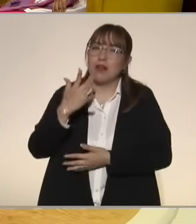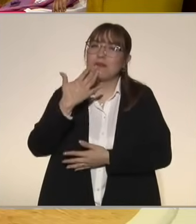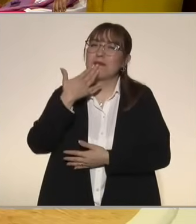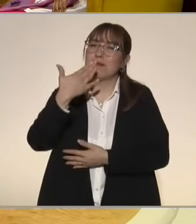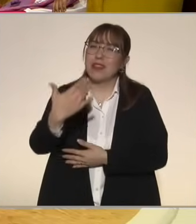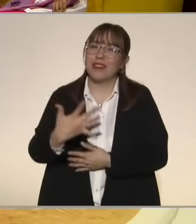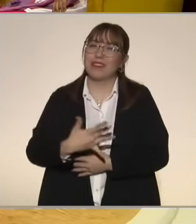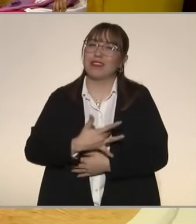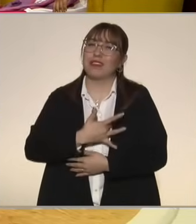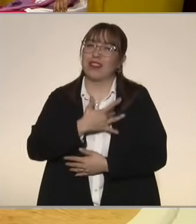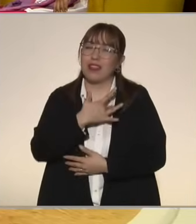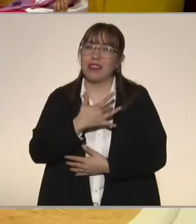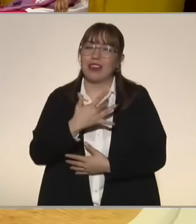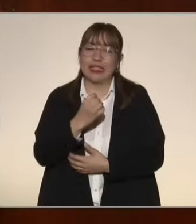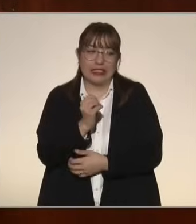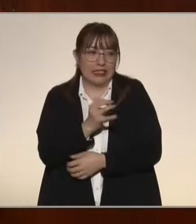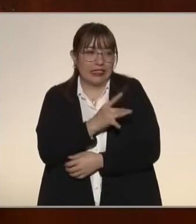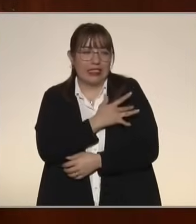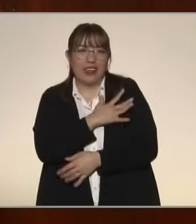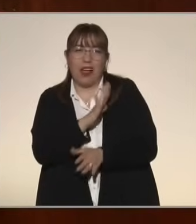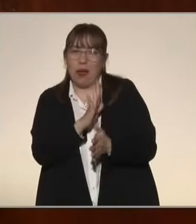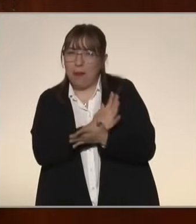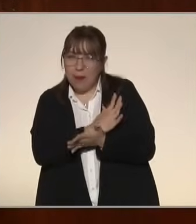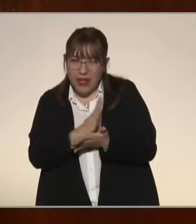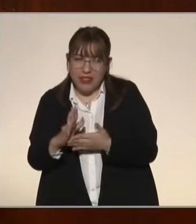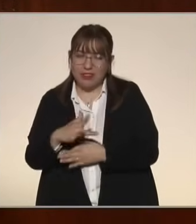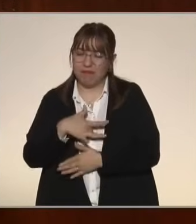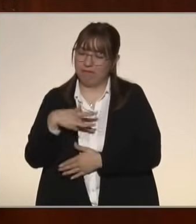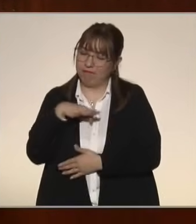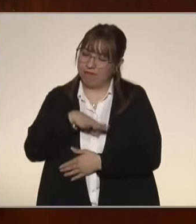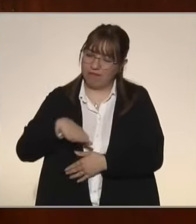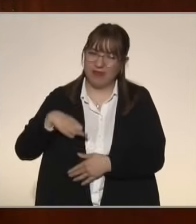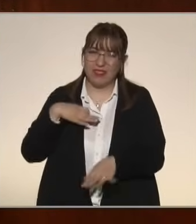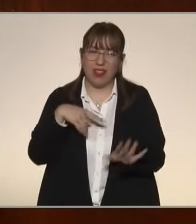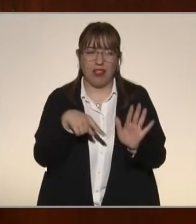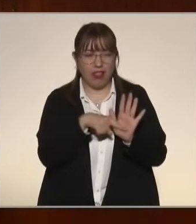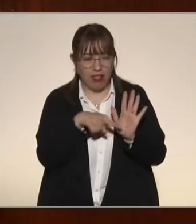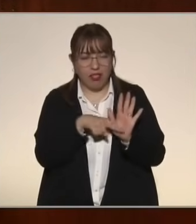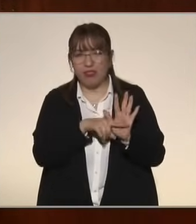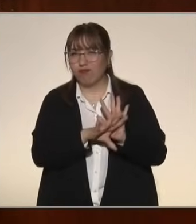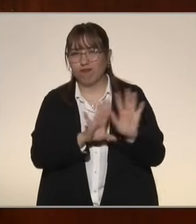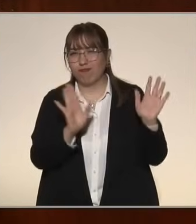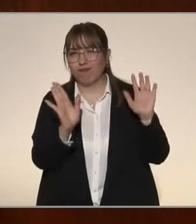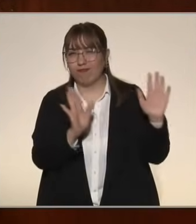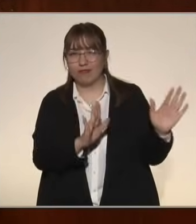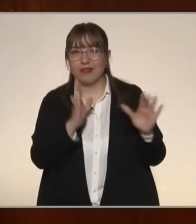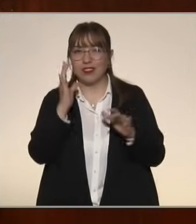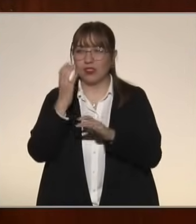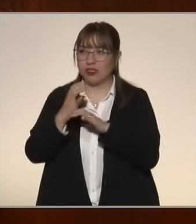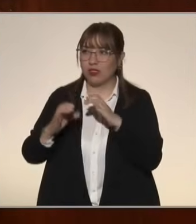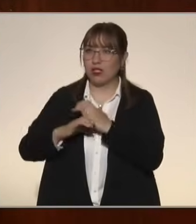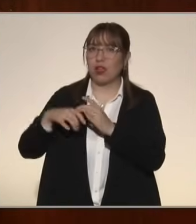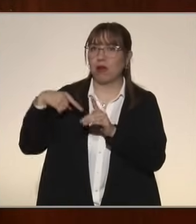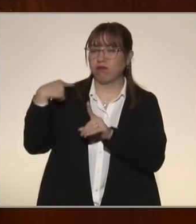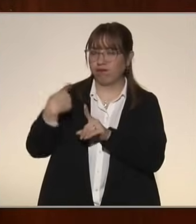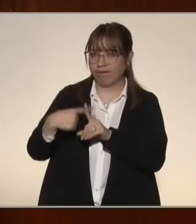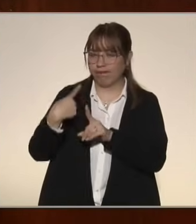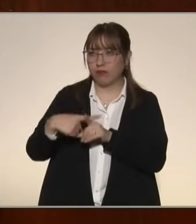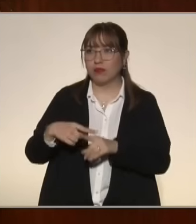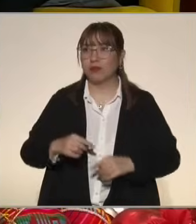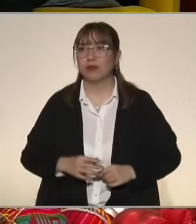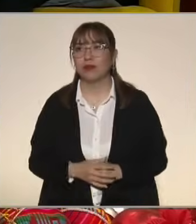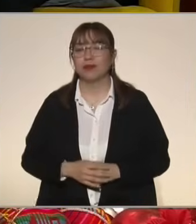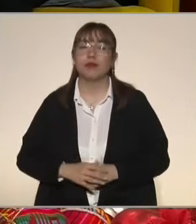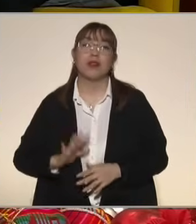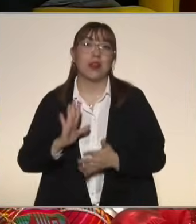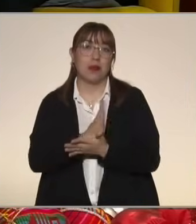tanto la euforia, más hacia la felicidad que hacia el lado negativo. Y bueno, ustedes nos dirán cómo le podemos, si eso funciona. Y también me gustaría